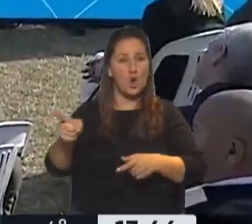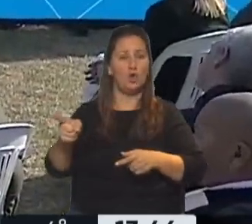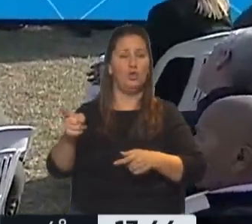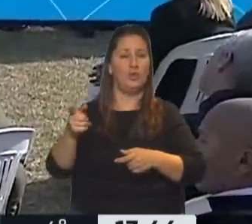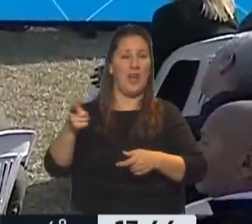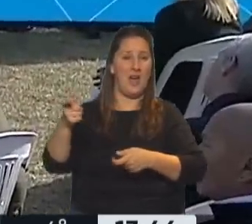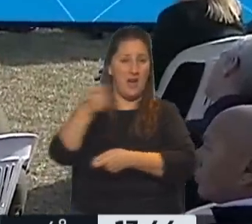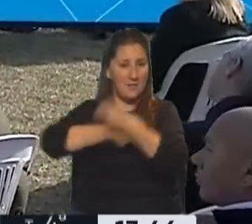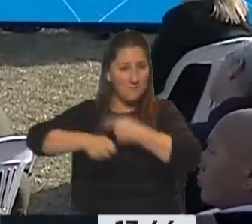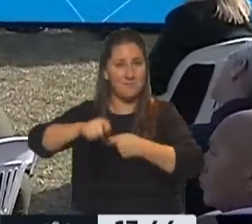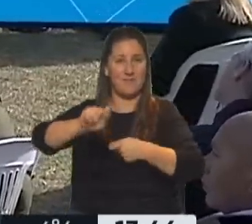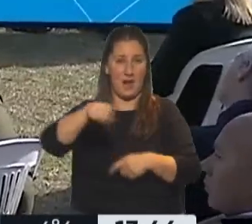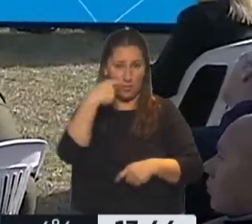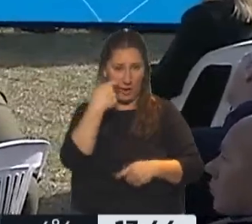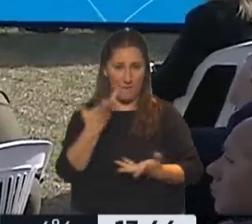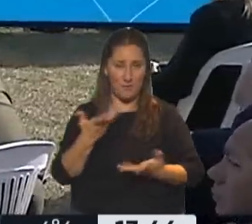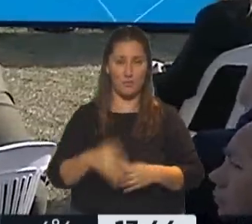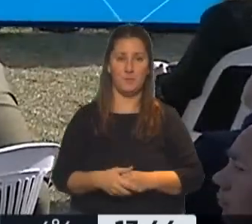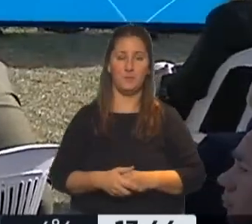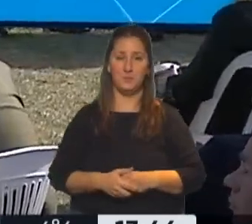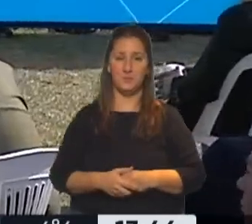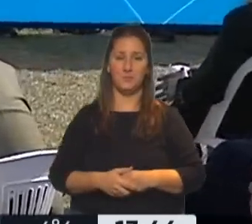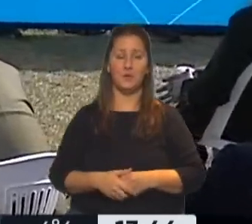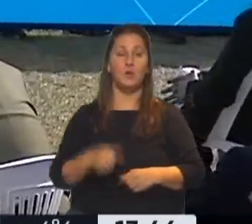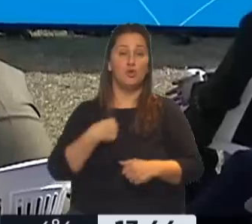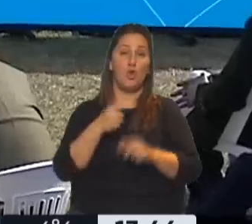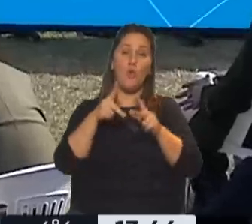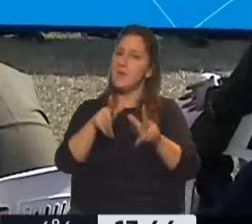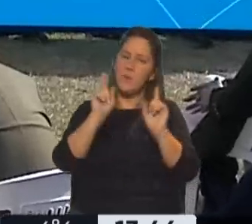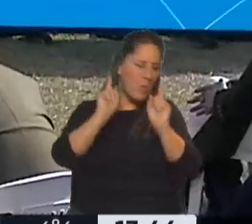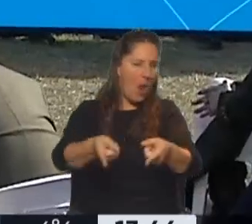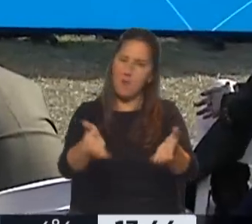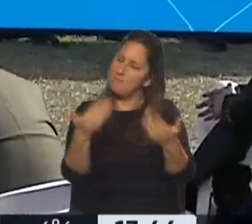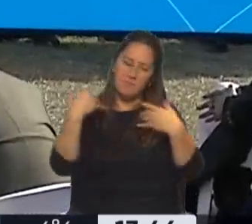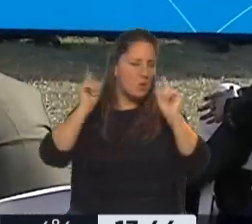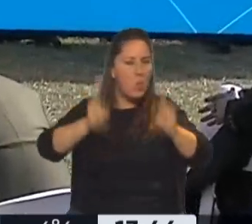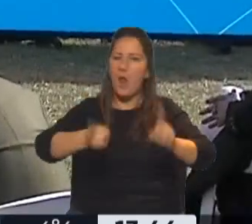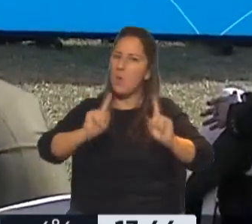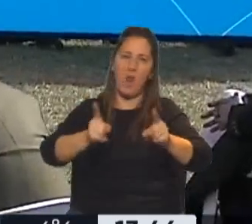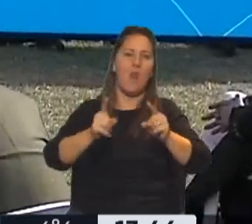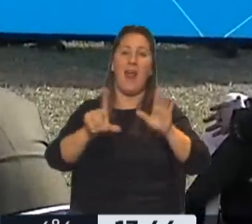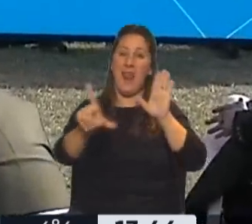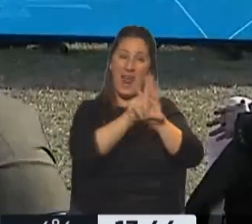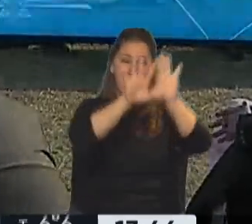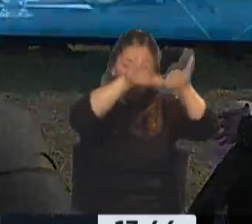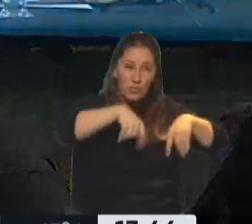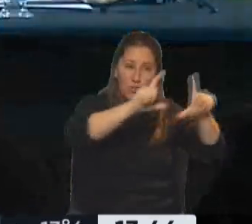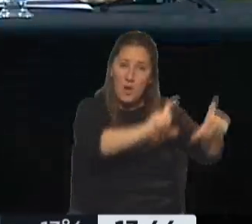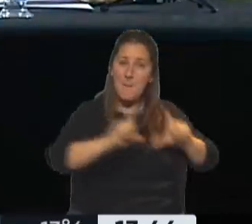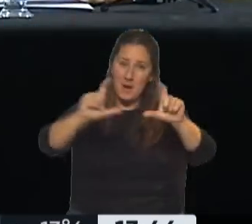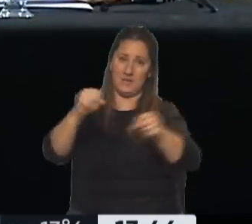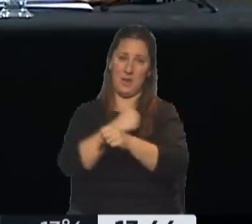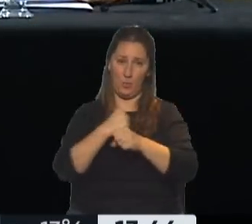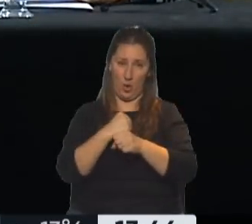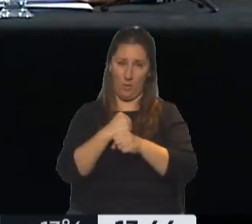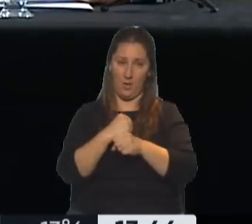crimen organizado que se llama narcotráfico. Y le dije, mira, que lo hagan, que lo hagan. Bueno, yo